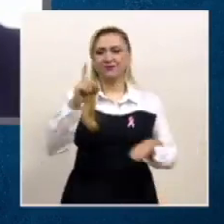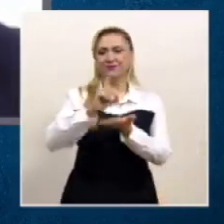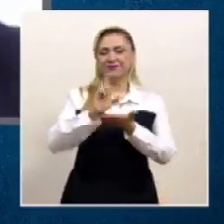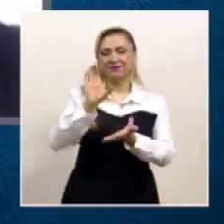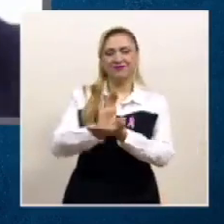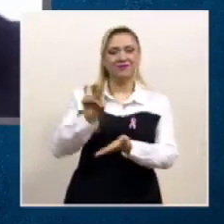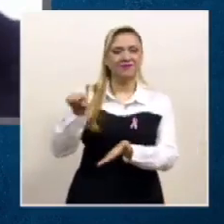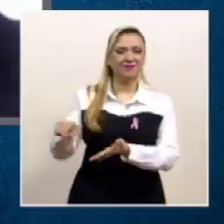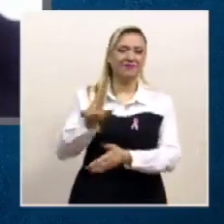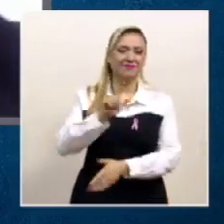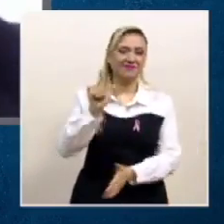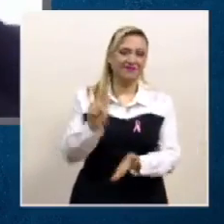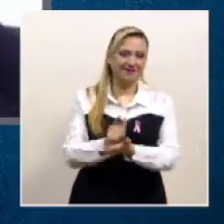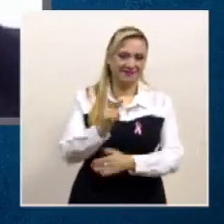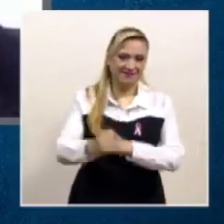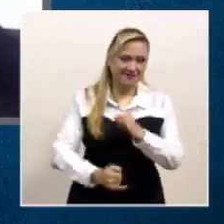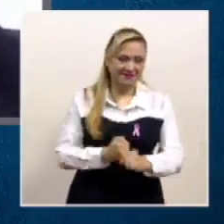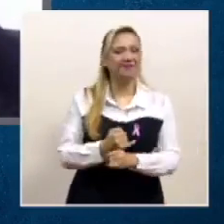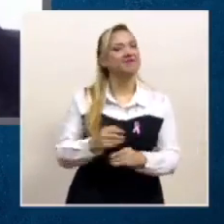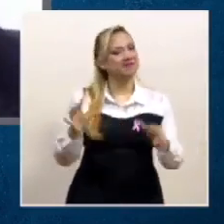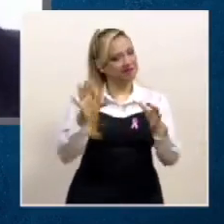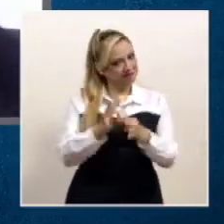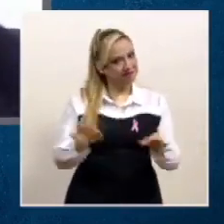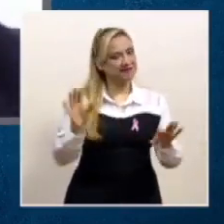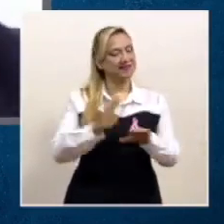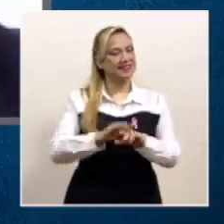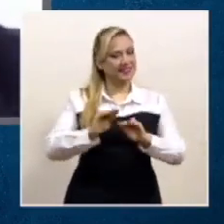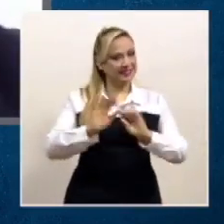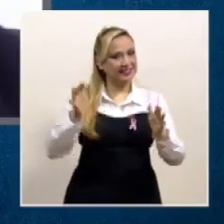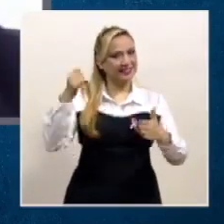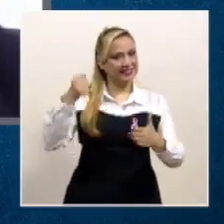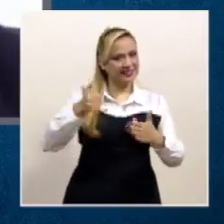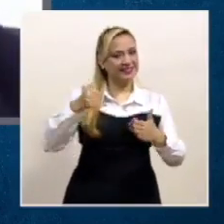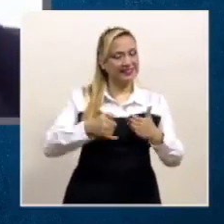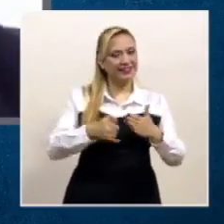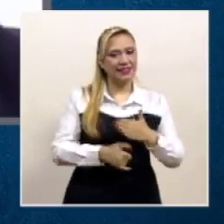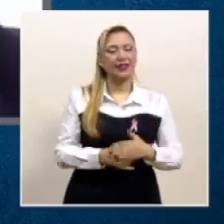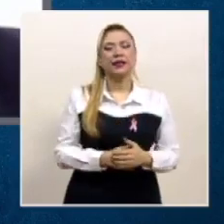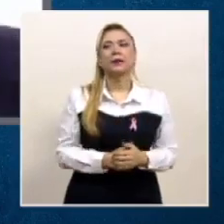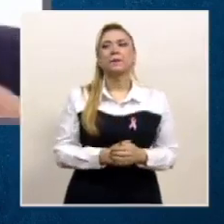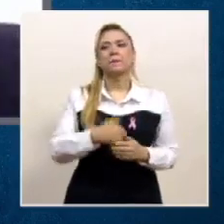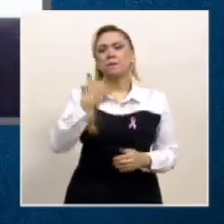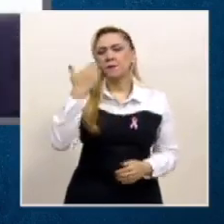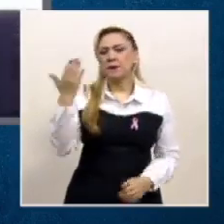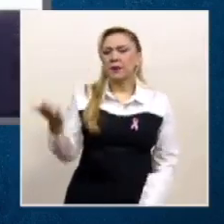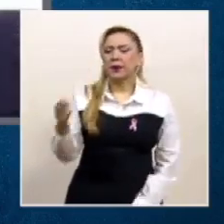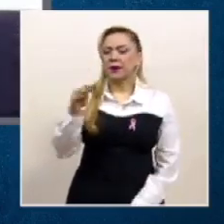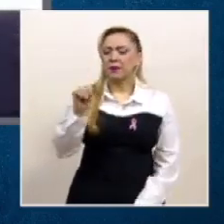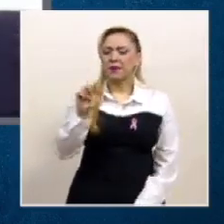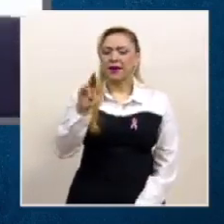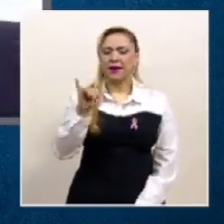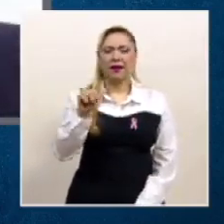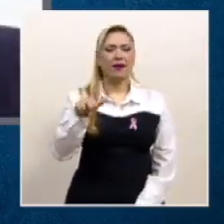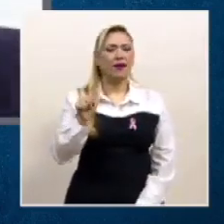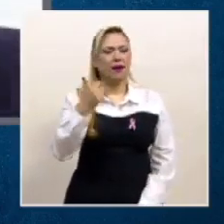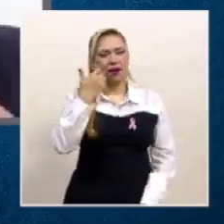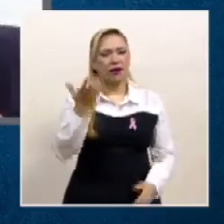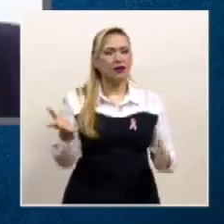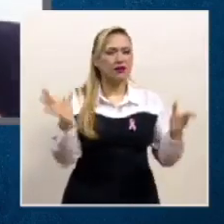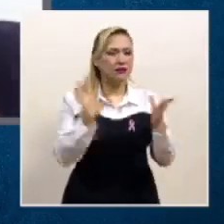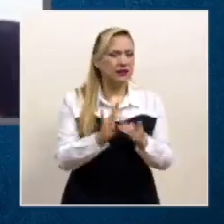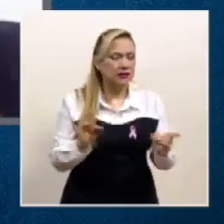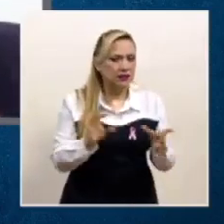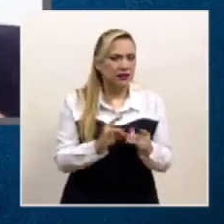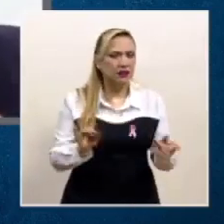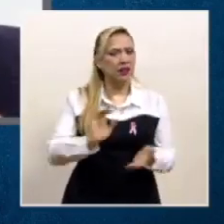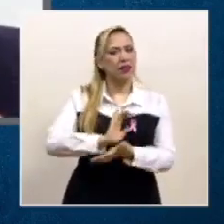bien, y sobre él hablaremos con más detalle en el programa, sin duda. Por lo pronto, me gustaría, Mariana, ahondar un poco en el tema